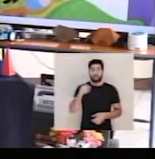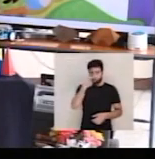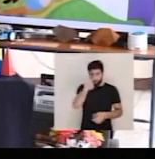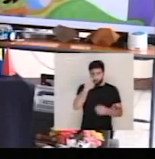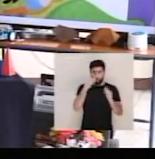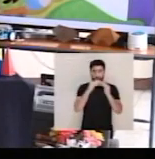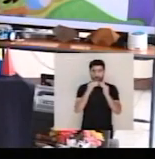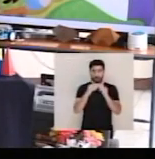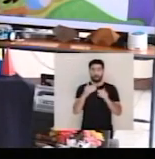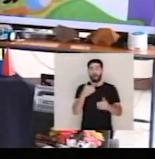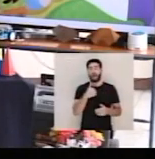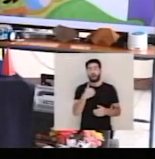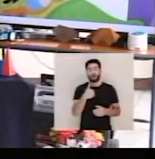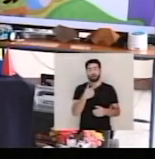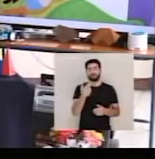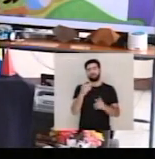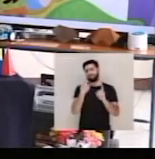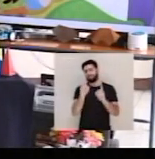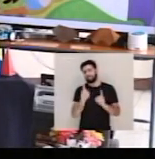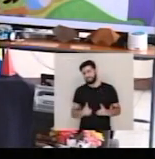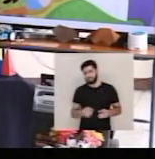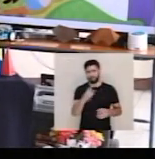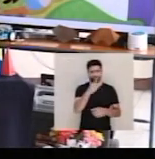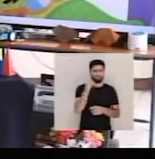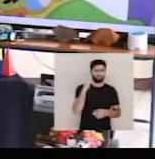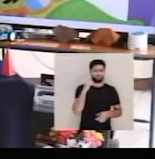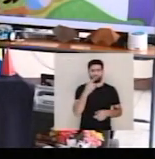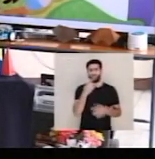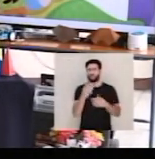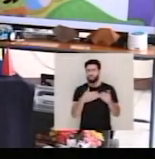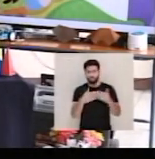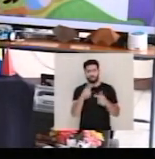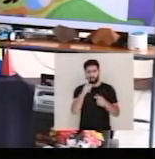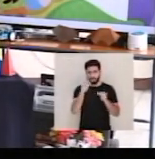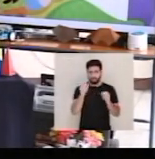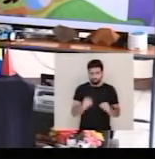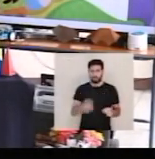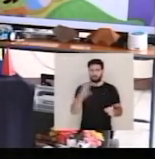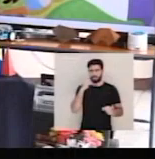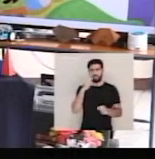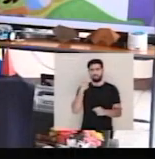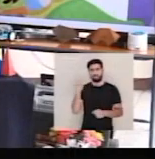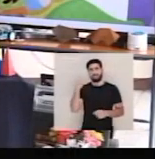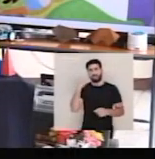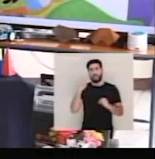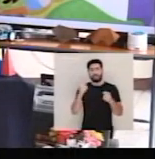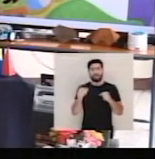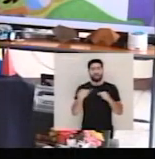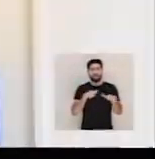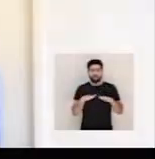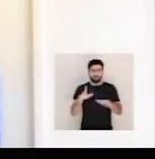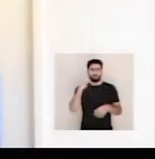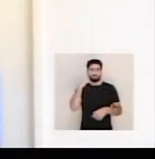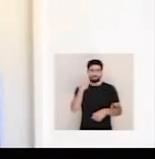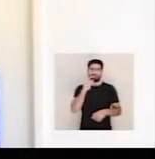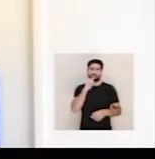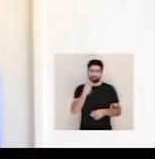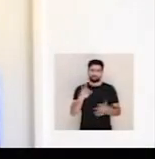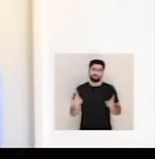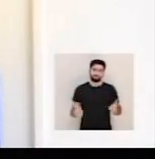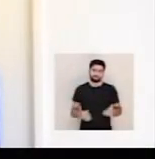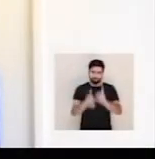si en casita tenemos personas con discapacidades, también ellas pueden realizar estas actividades,